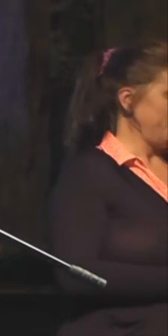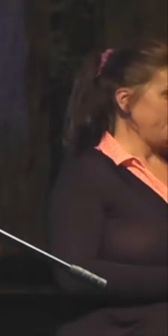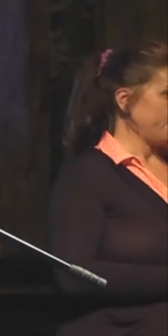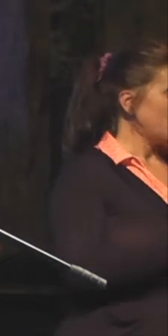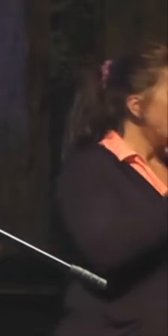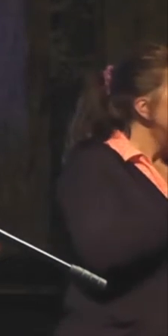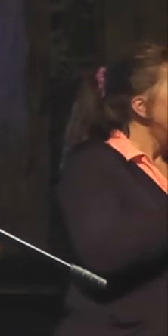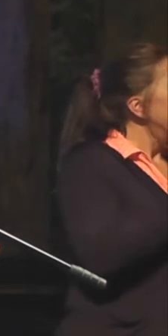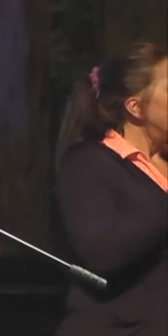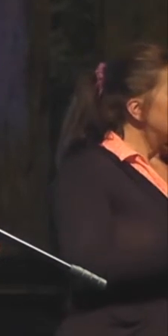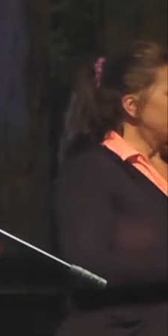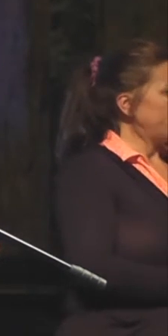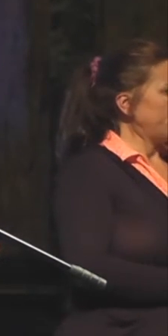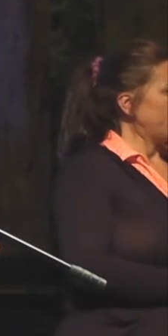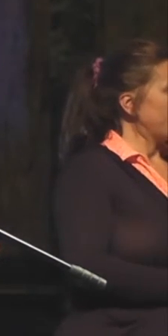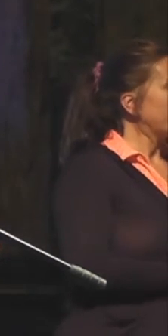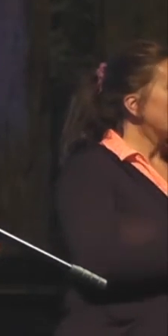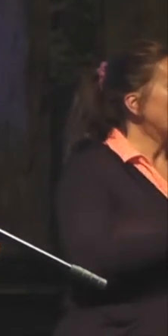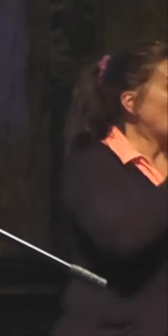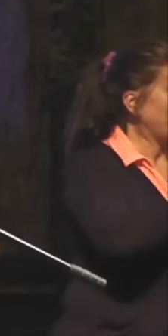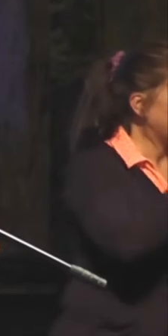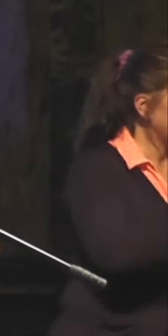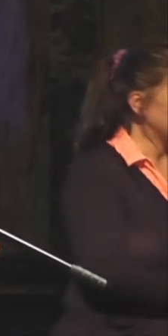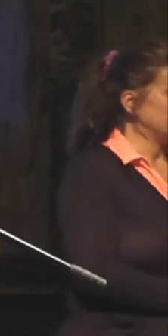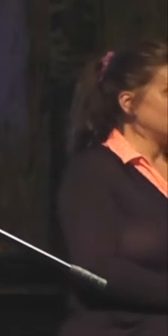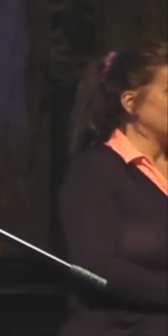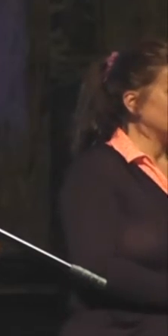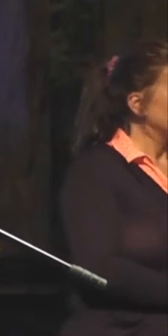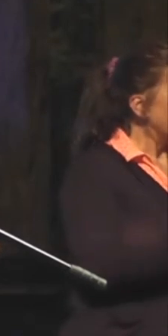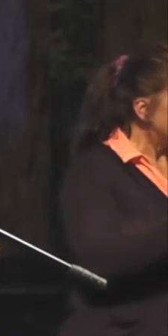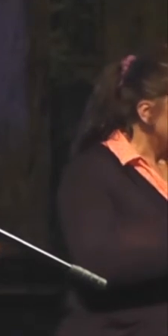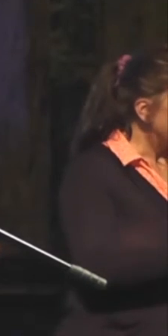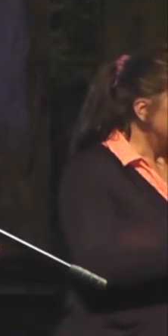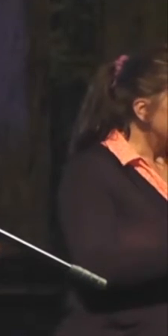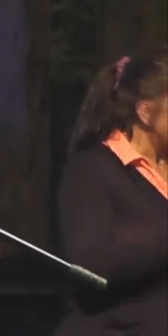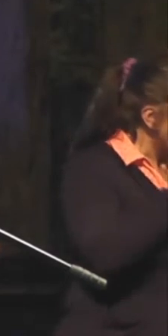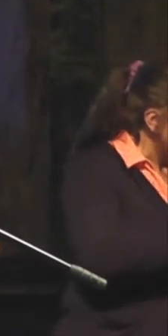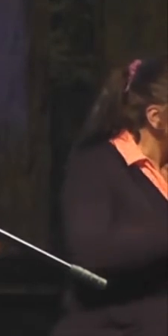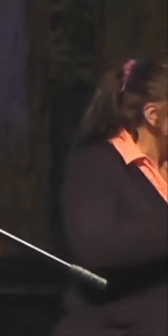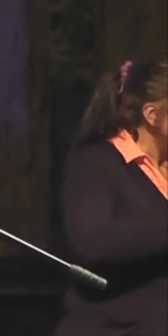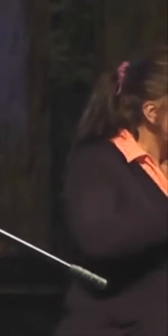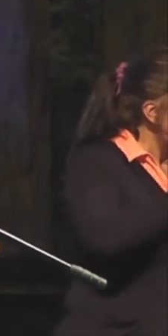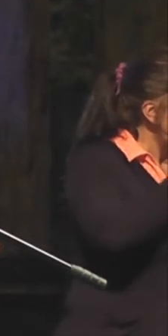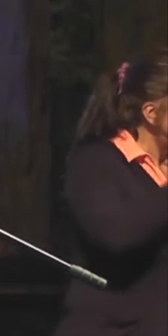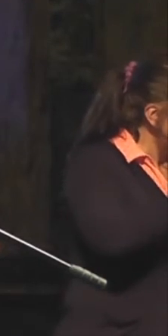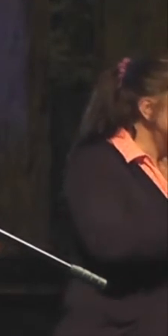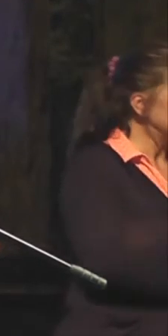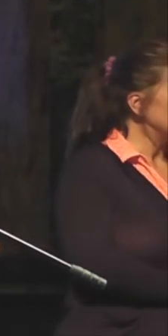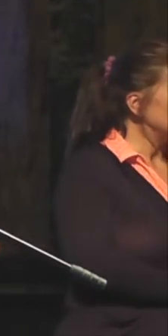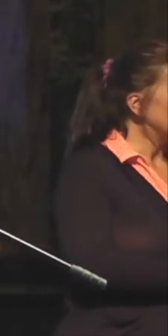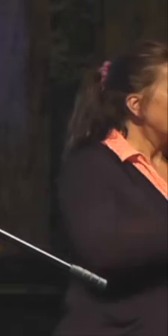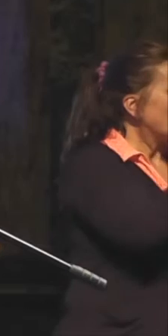porque entre otras cosas no miente y la facilidad de wilson de hablar con las manos